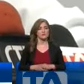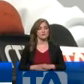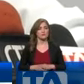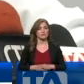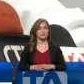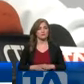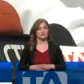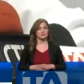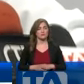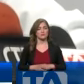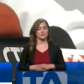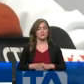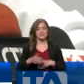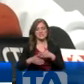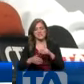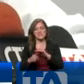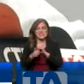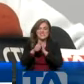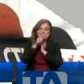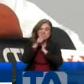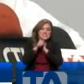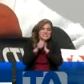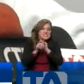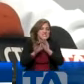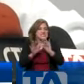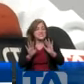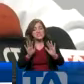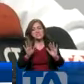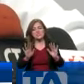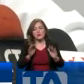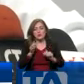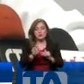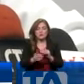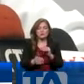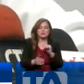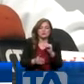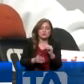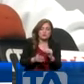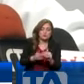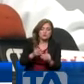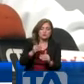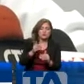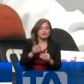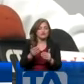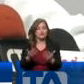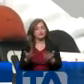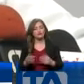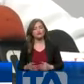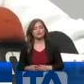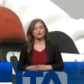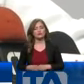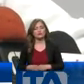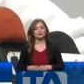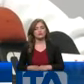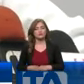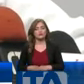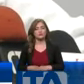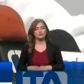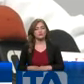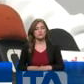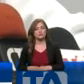de un pronóstico reservado, y su condición, por lo menos la evolución de estas horas, ha sido de